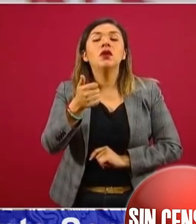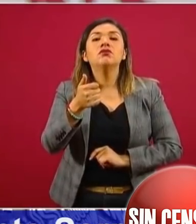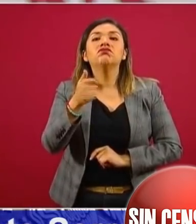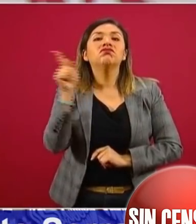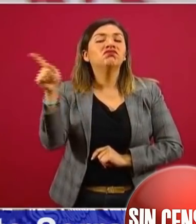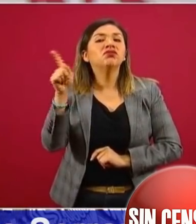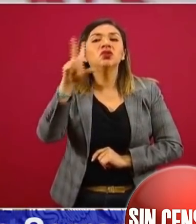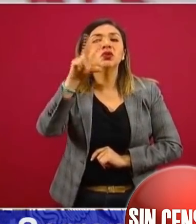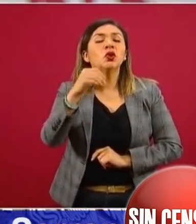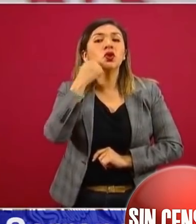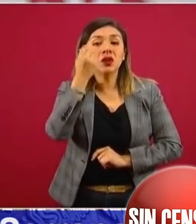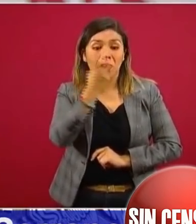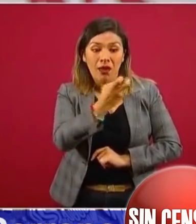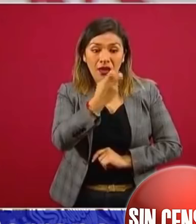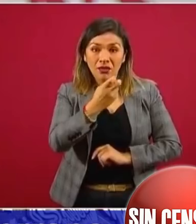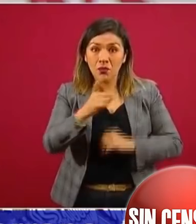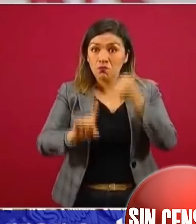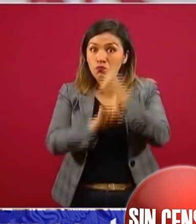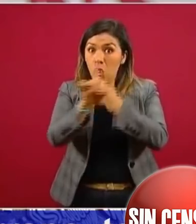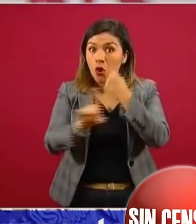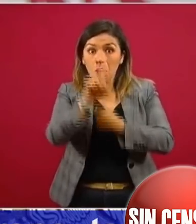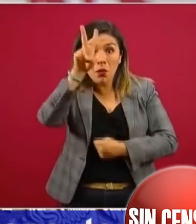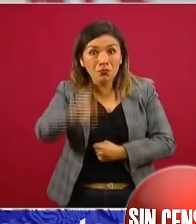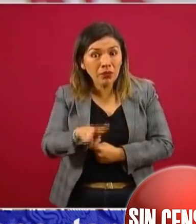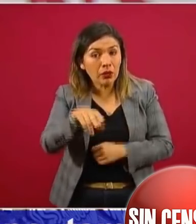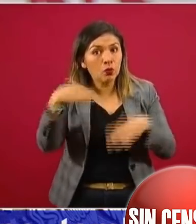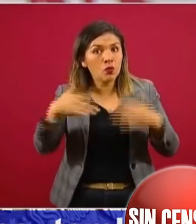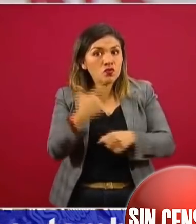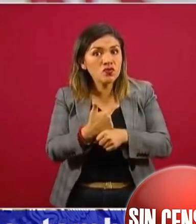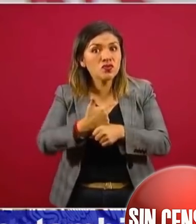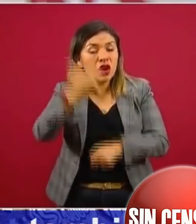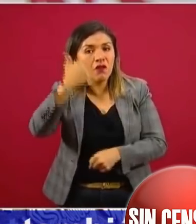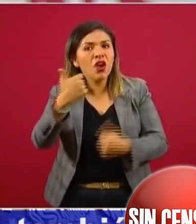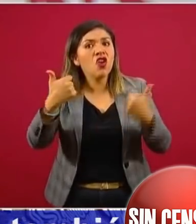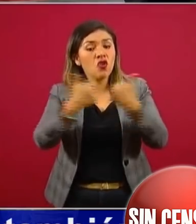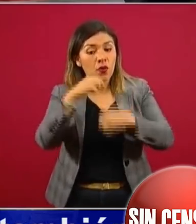este asunto tan delicado con profesionalismo, con responsabilidad,